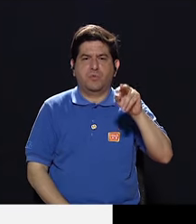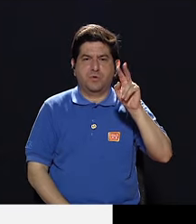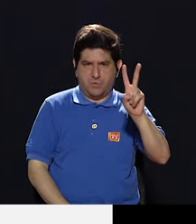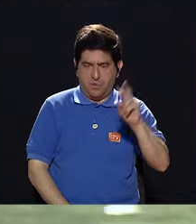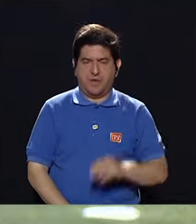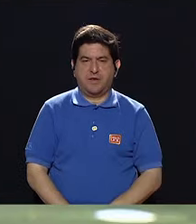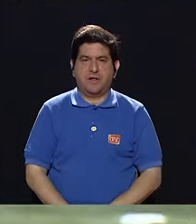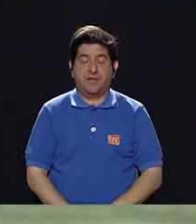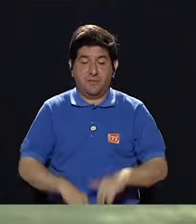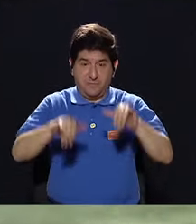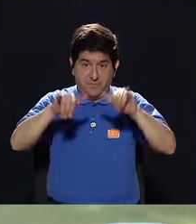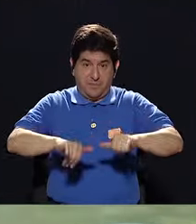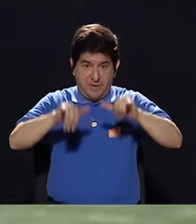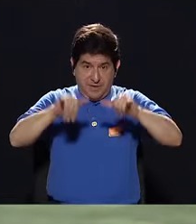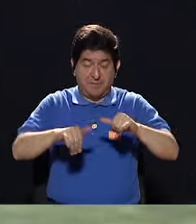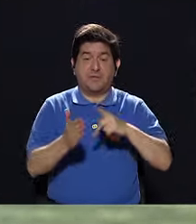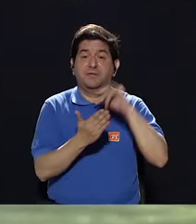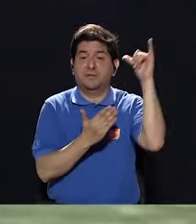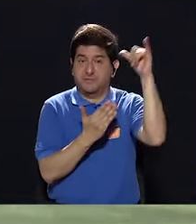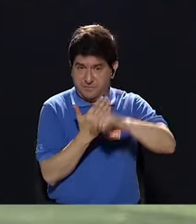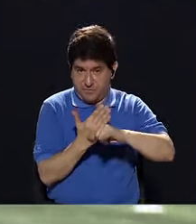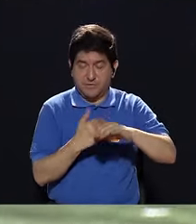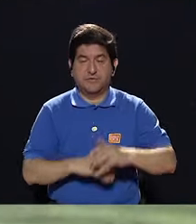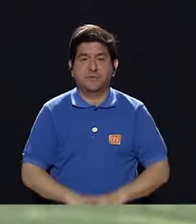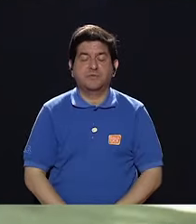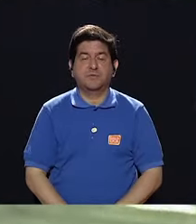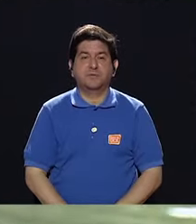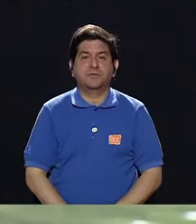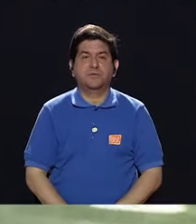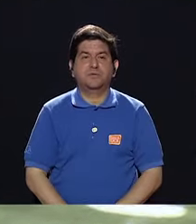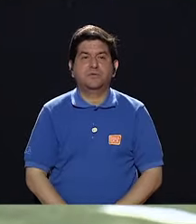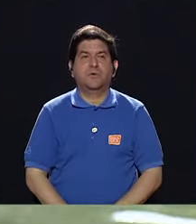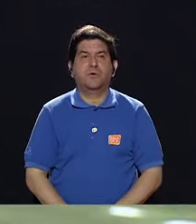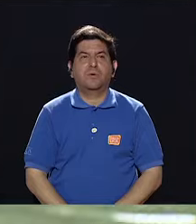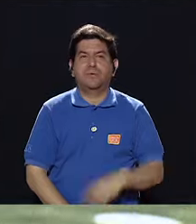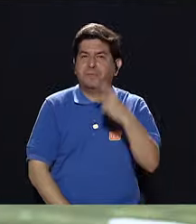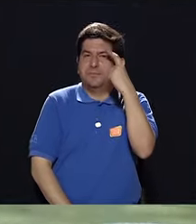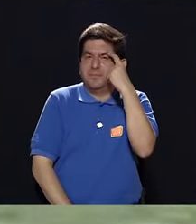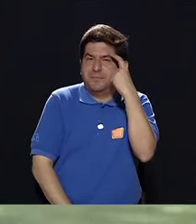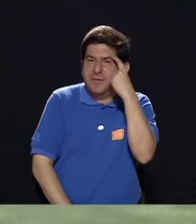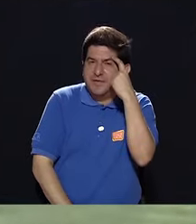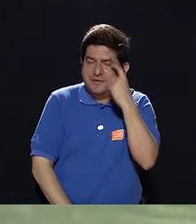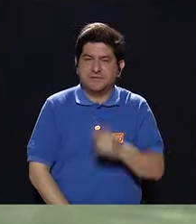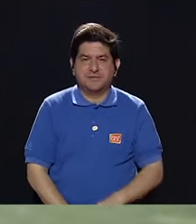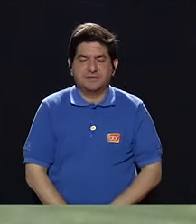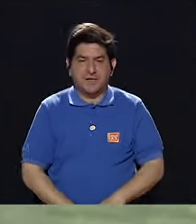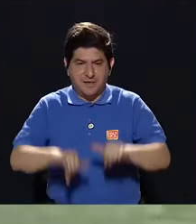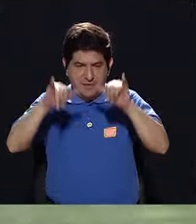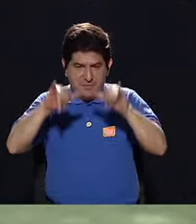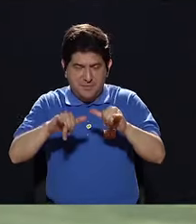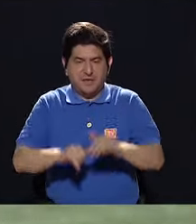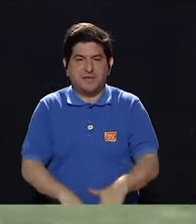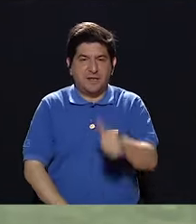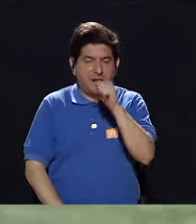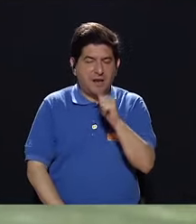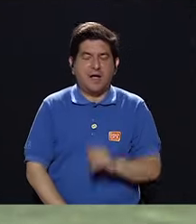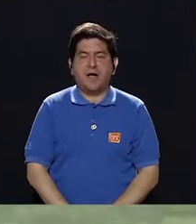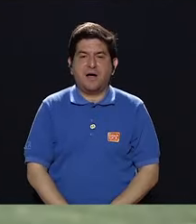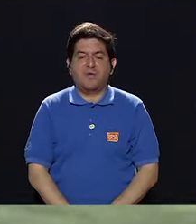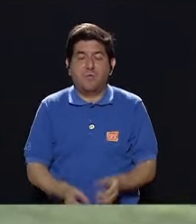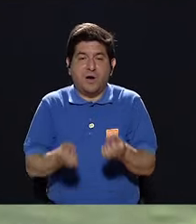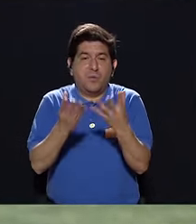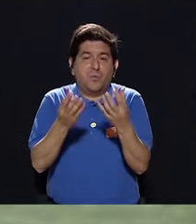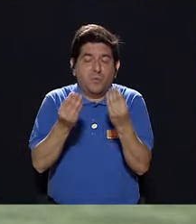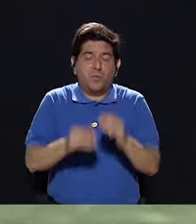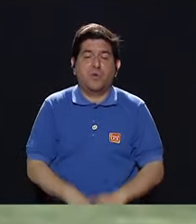para garantizar la sostenibilidad del proyecto. Estamos considerando almacenar excedentes